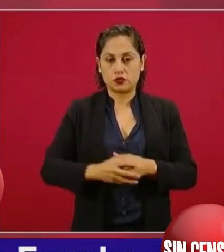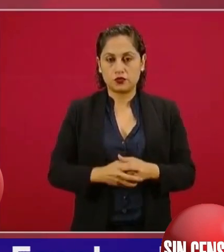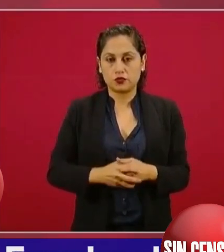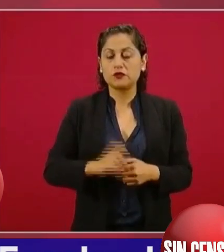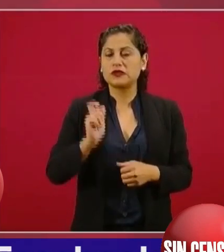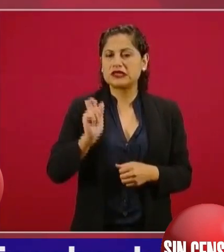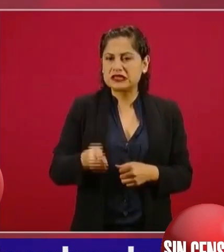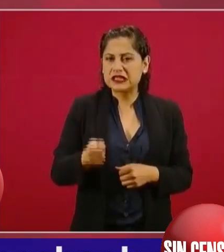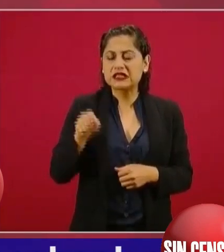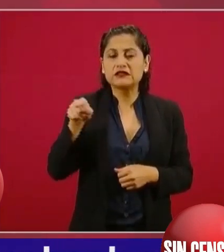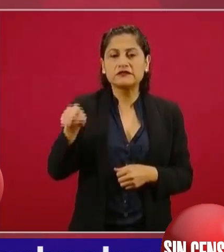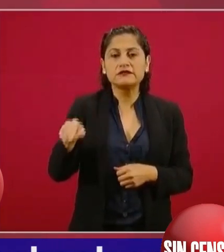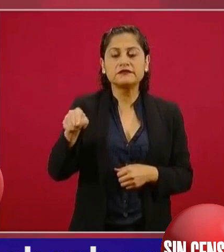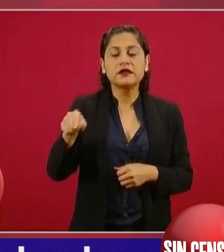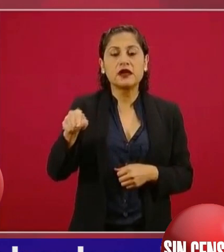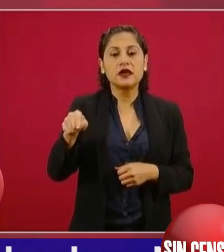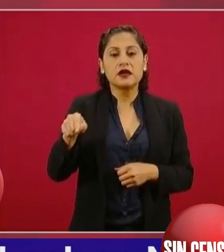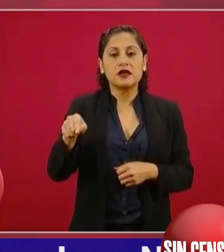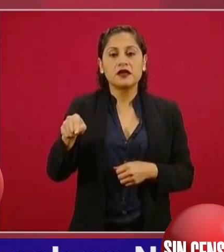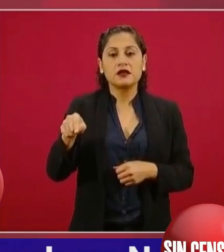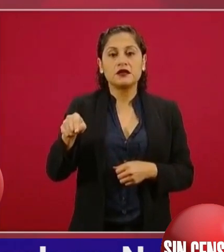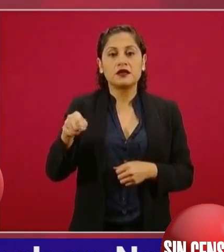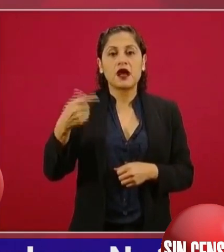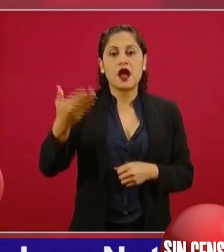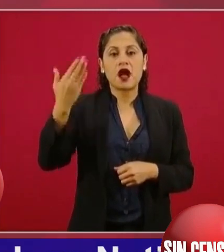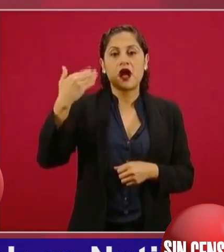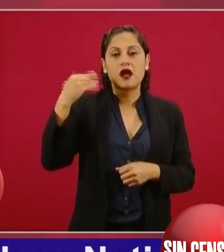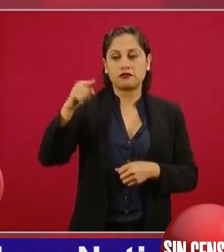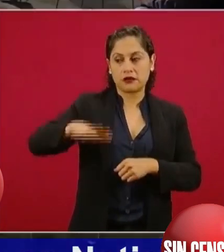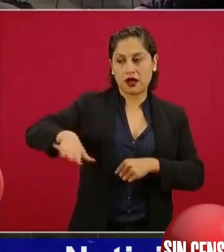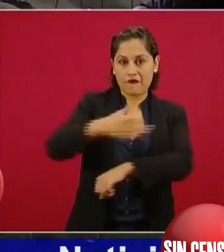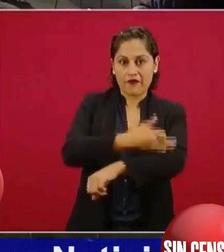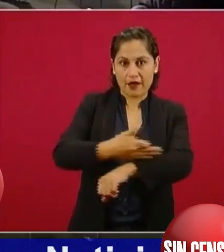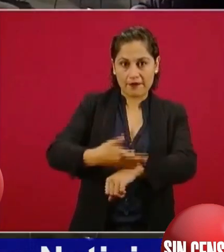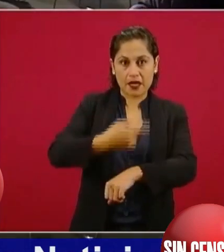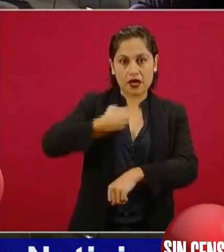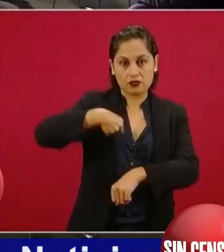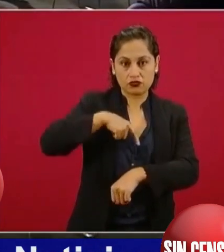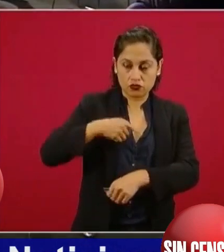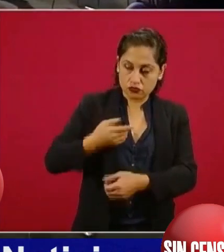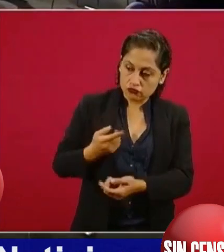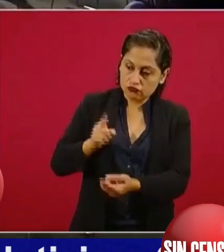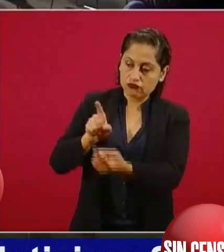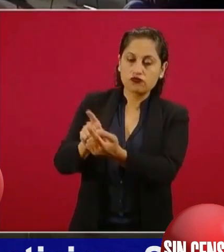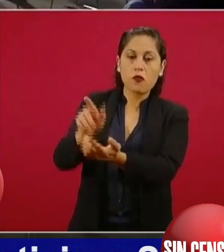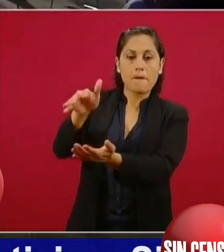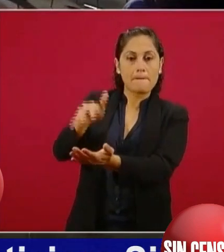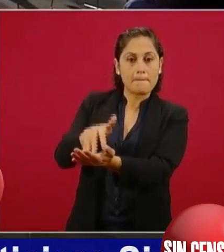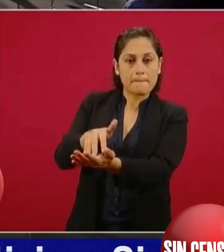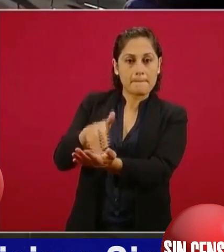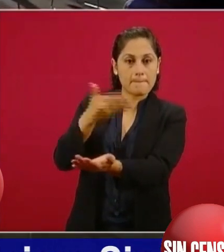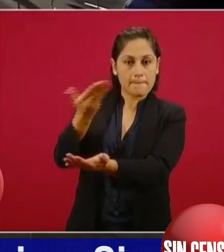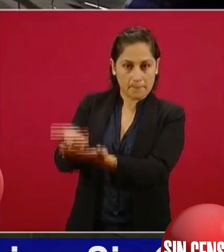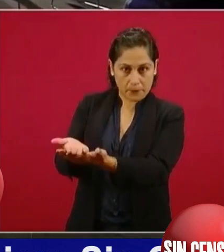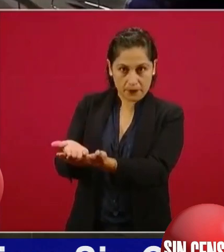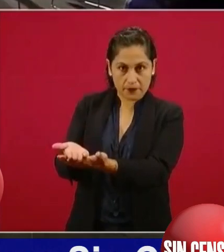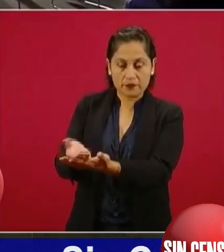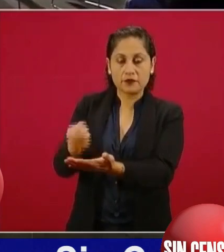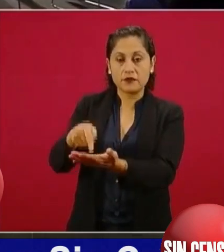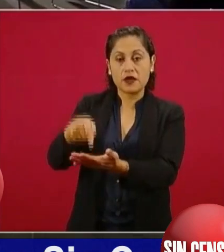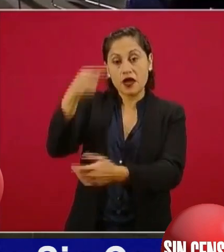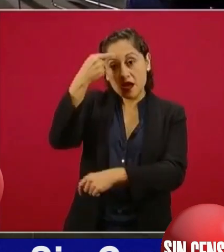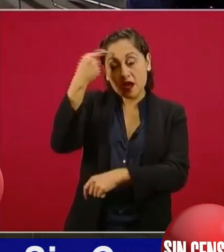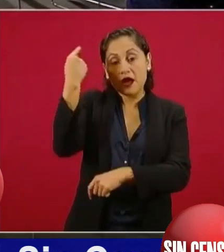Se hizo una propuesta a los familiares para que los mineros que